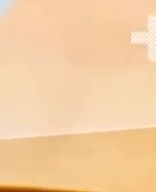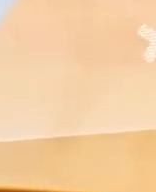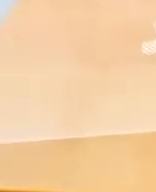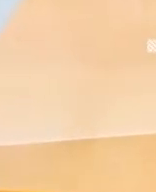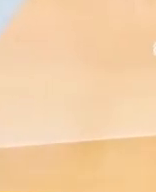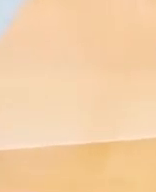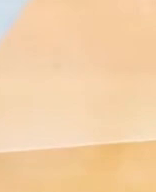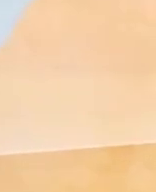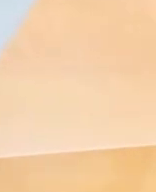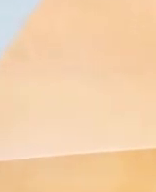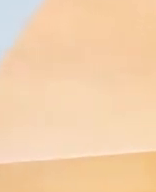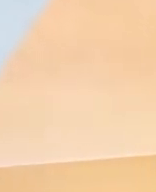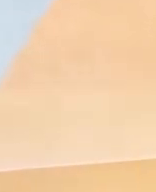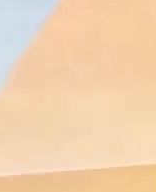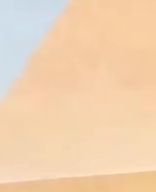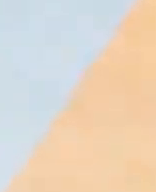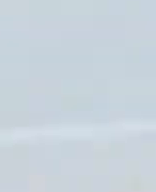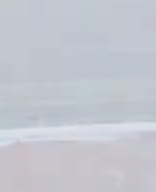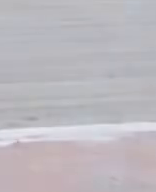Consulta popular.